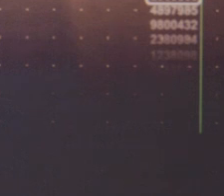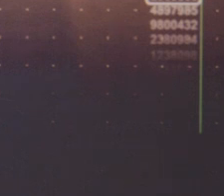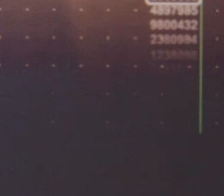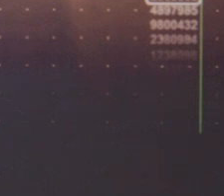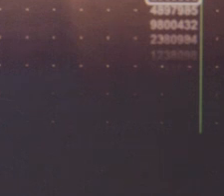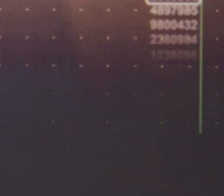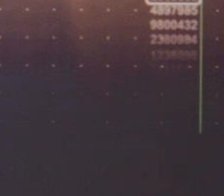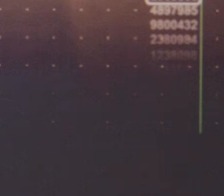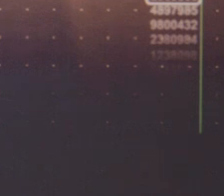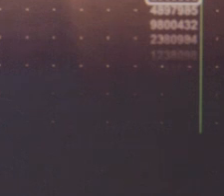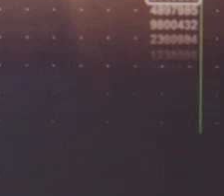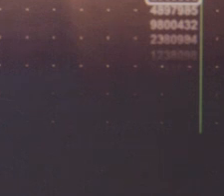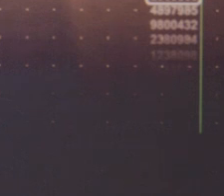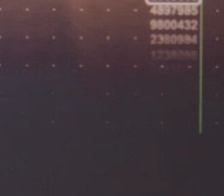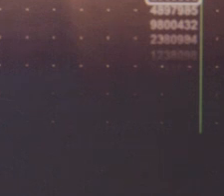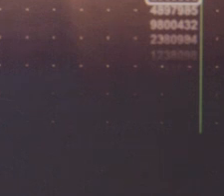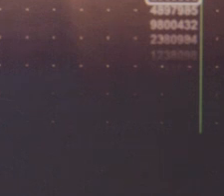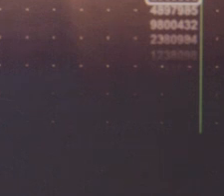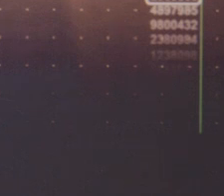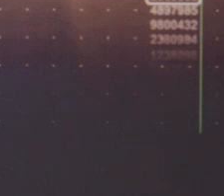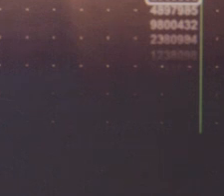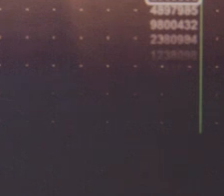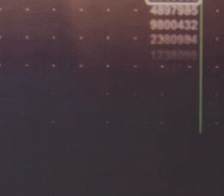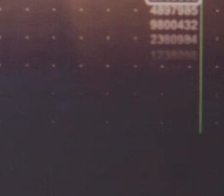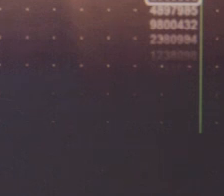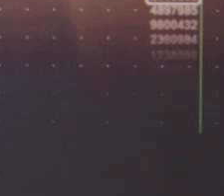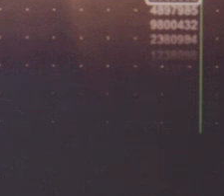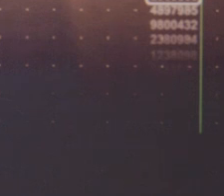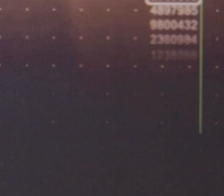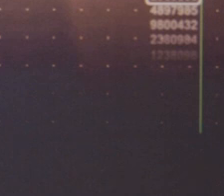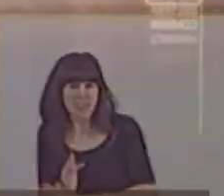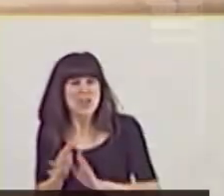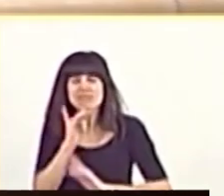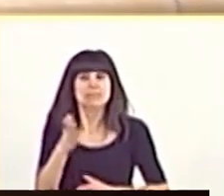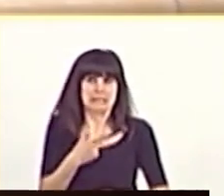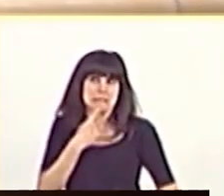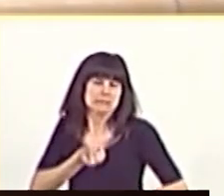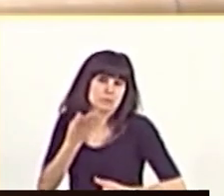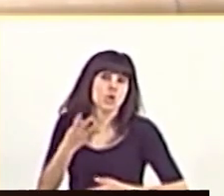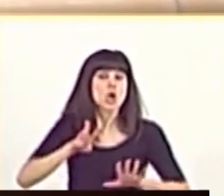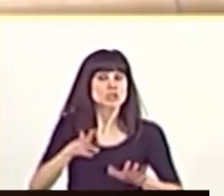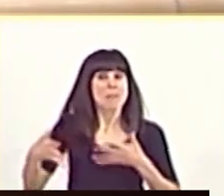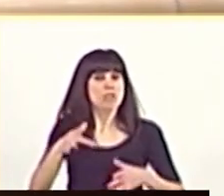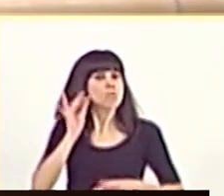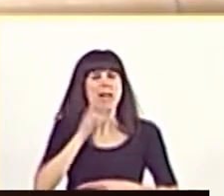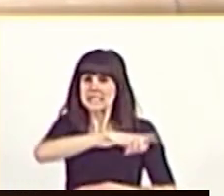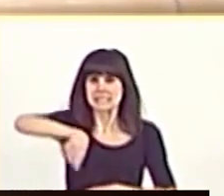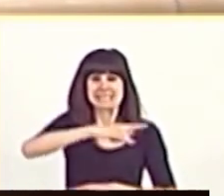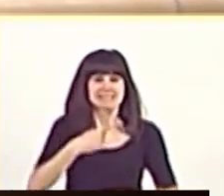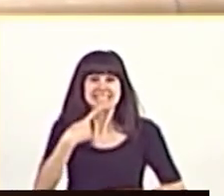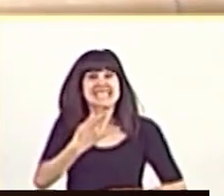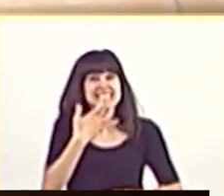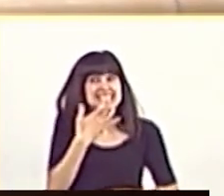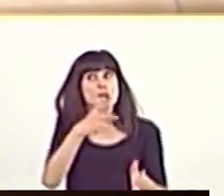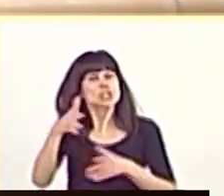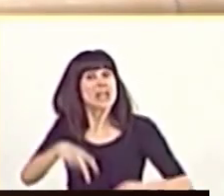revisión. Así es, a nivel nacional 105 me parece que están ahora mismo solicitando revisión, pero ciento y pico, y